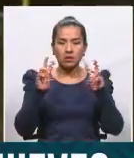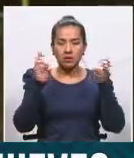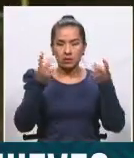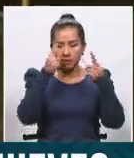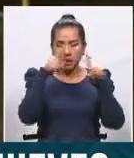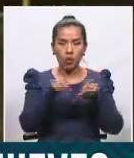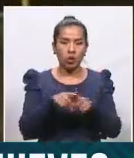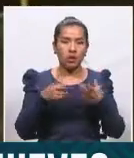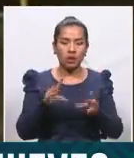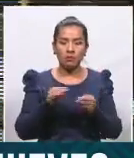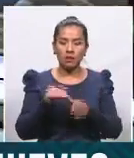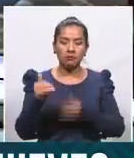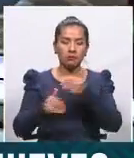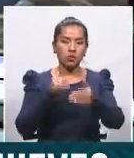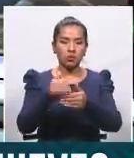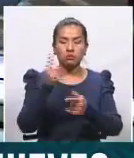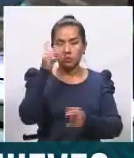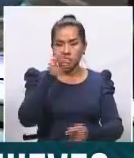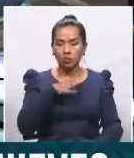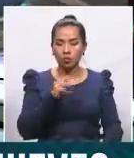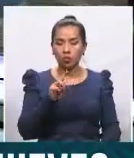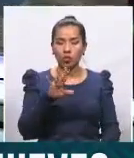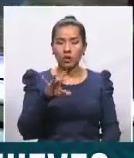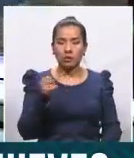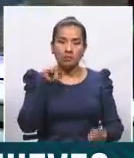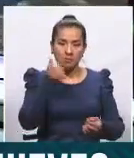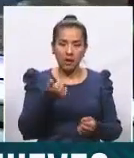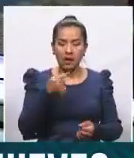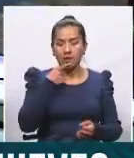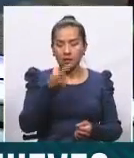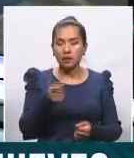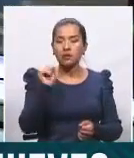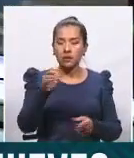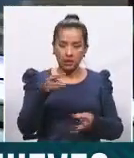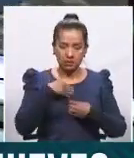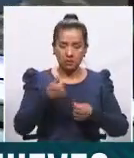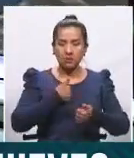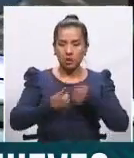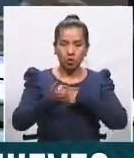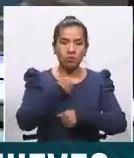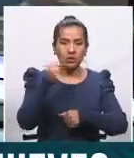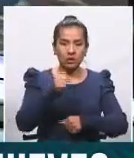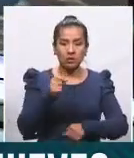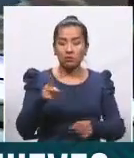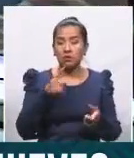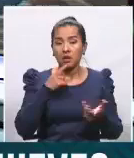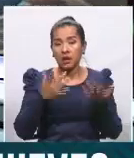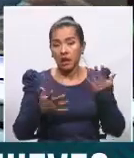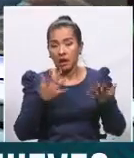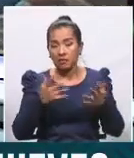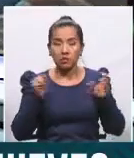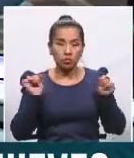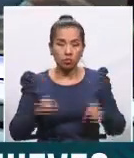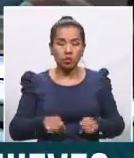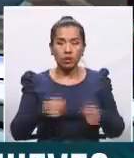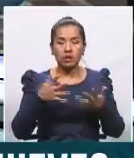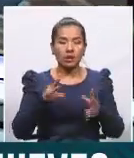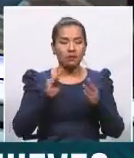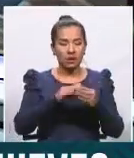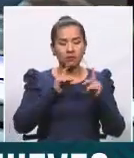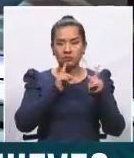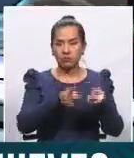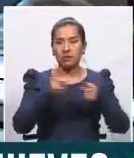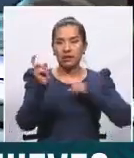acuerdo al procedimiento, Arturo Murillo, al declararse culpable el día de mañana, podría abrir la posibilidad a que se dicte